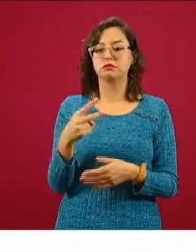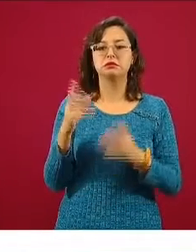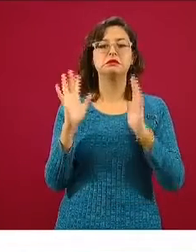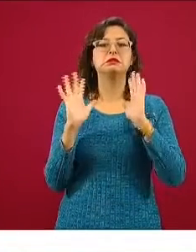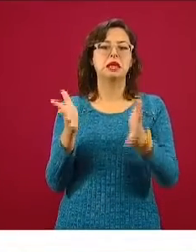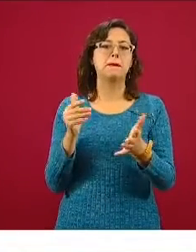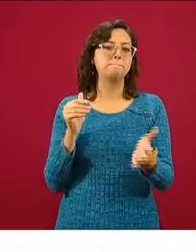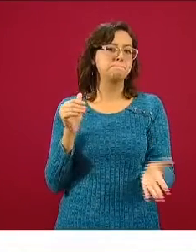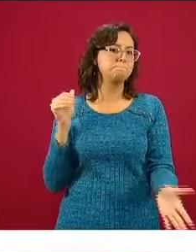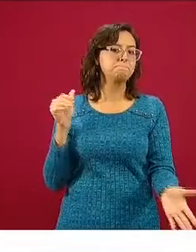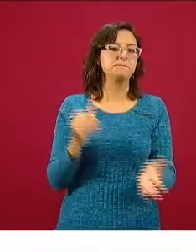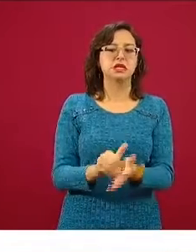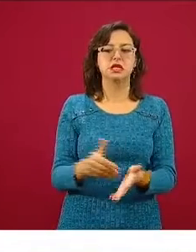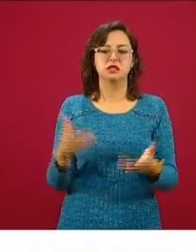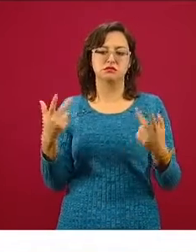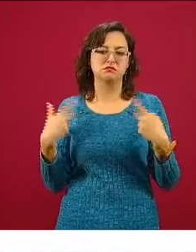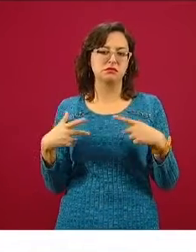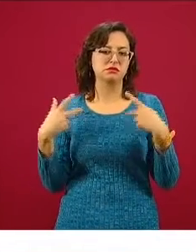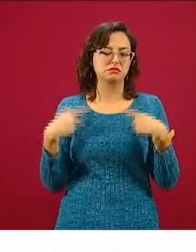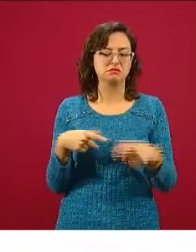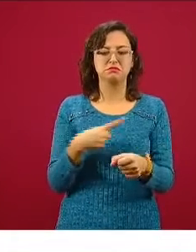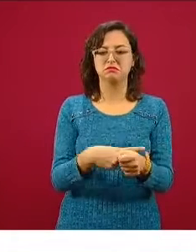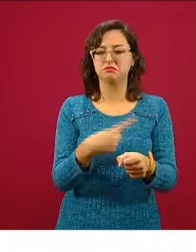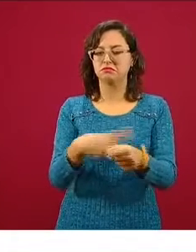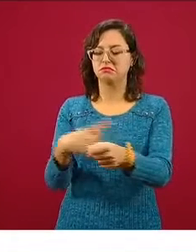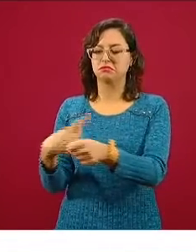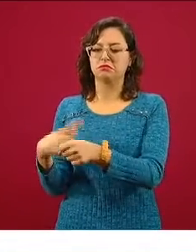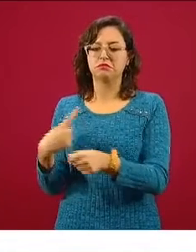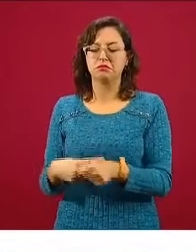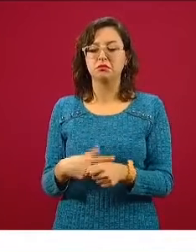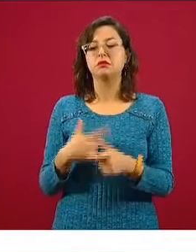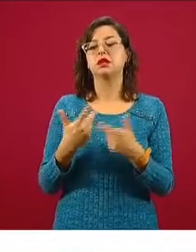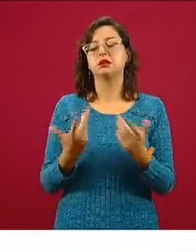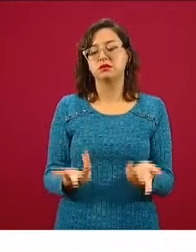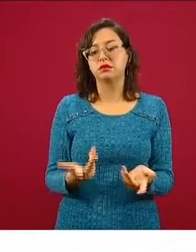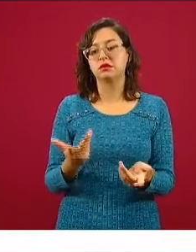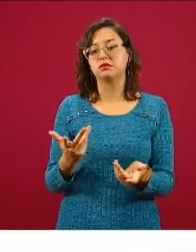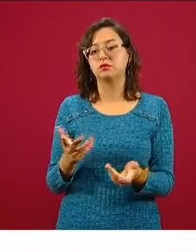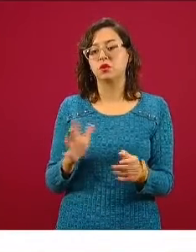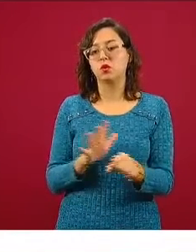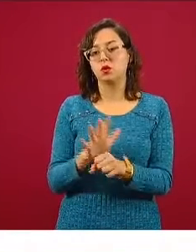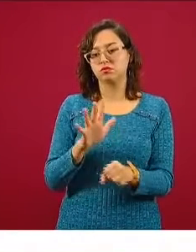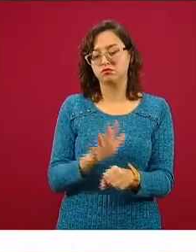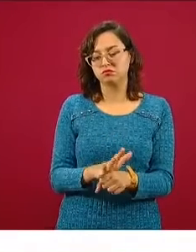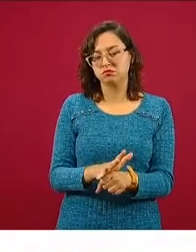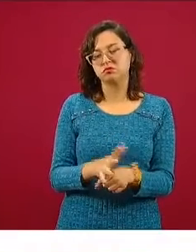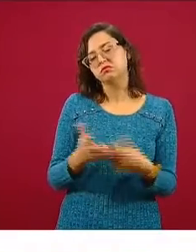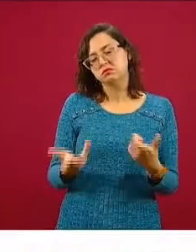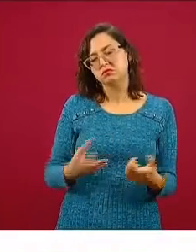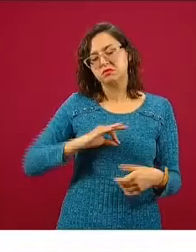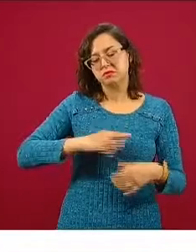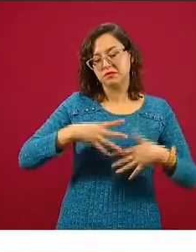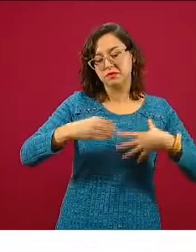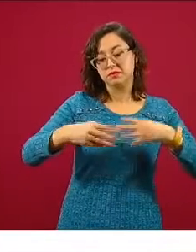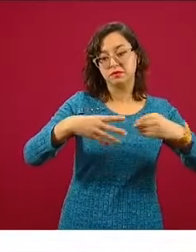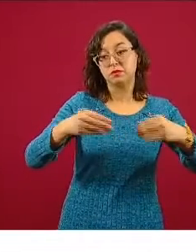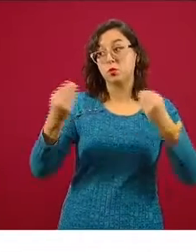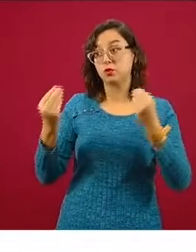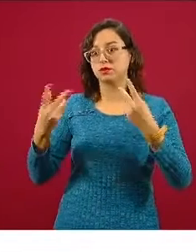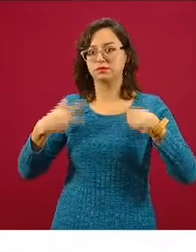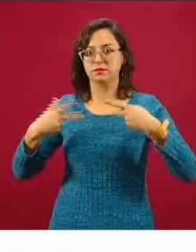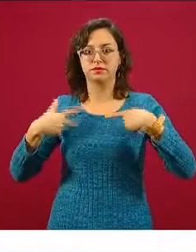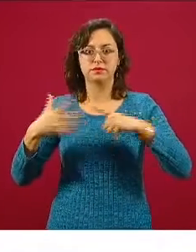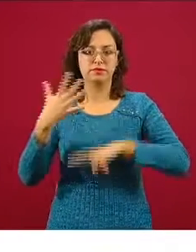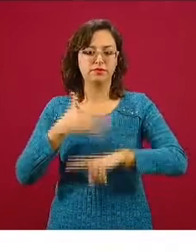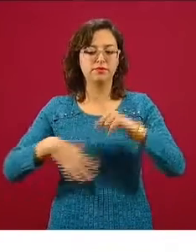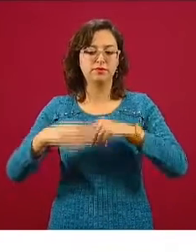millares de casos, lo que corresponde por un lado con la actividad de la enfermedad y por el otro lado con la población. Y en la siguiente diapositiva lo podemos